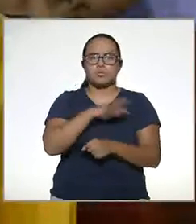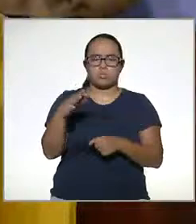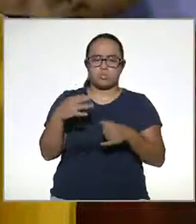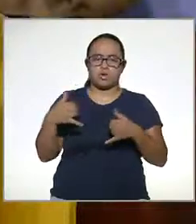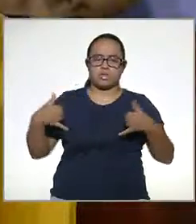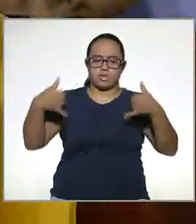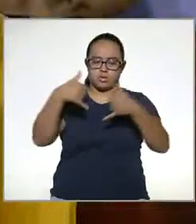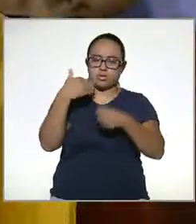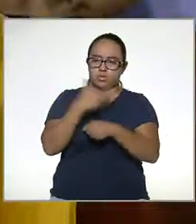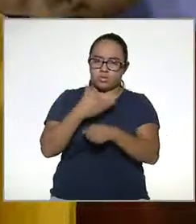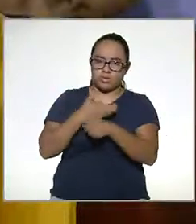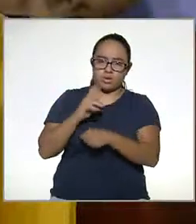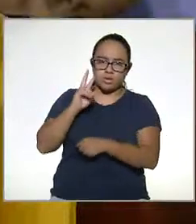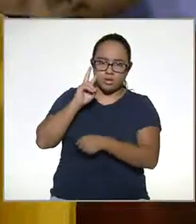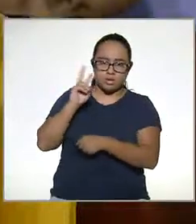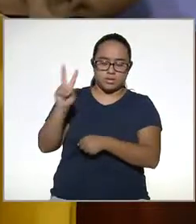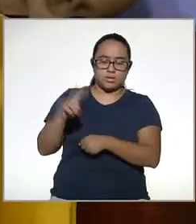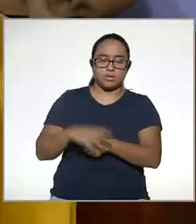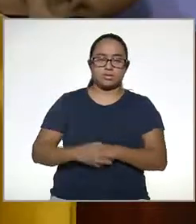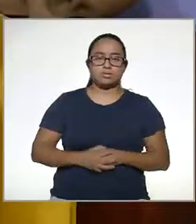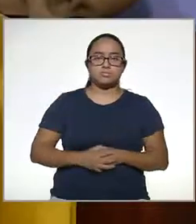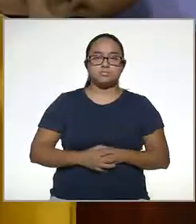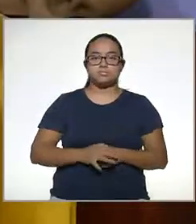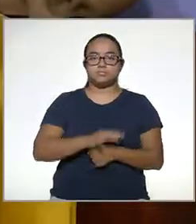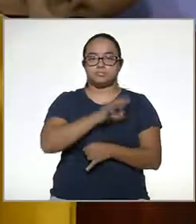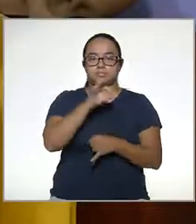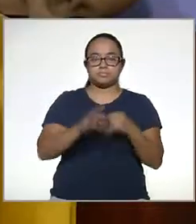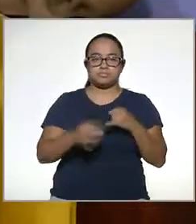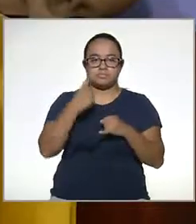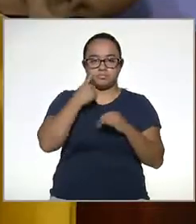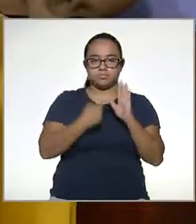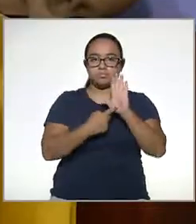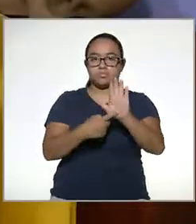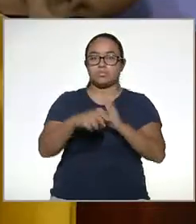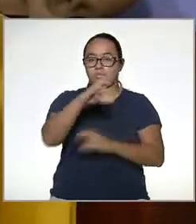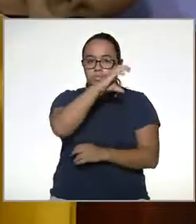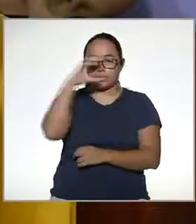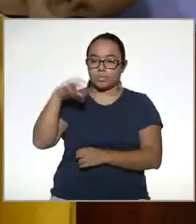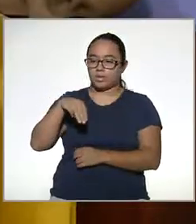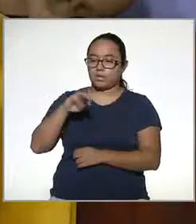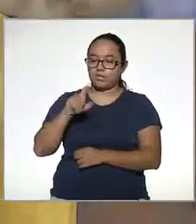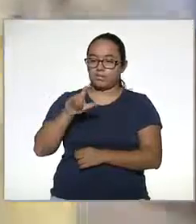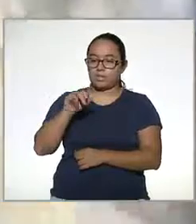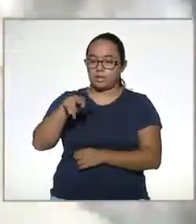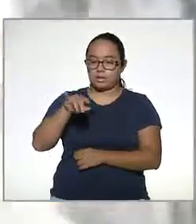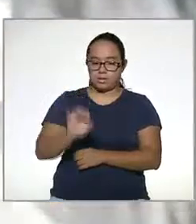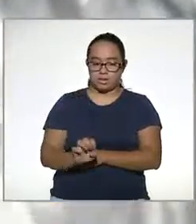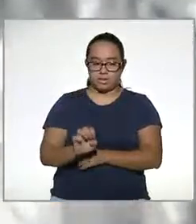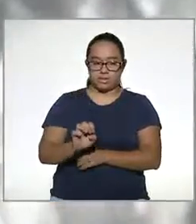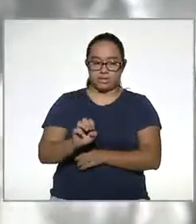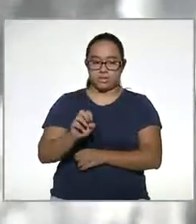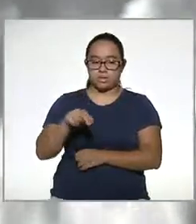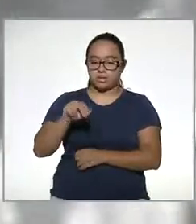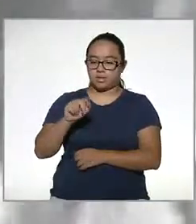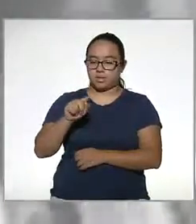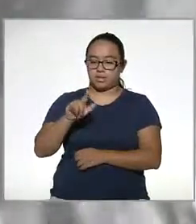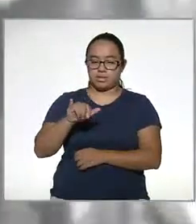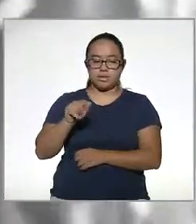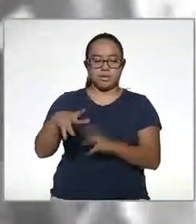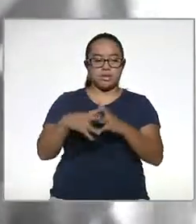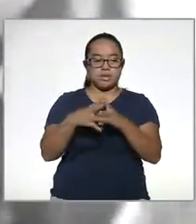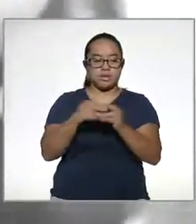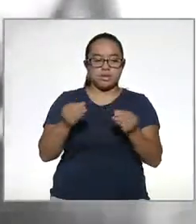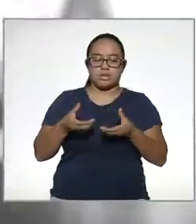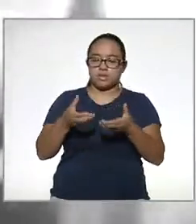que está apareciendo en este momento en su pantalla. Y finalmente le presento la fotografía de Melanie Natalia Luna Sánchez. Ella desapareció en Cayo